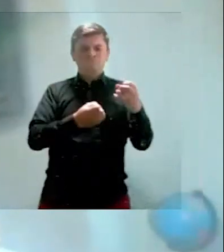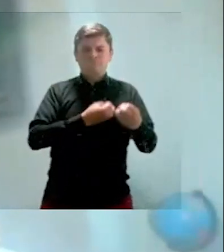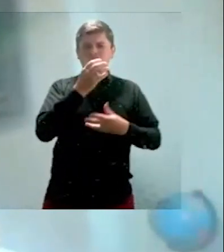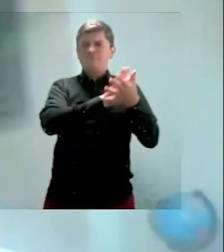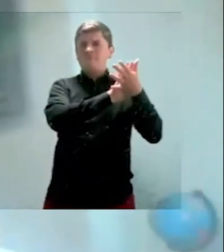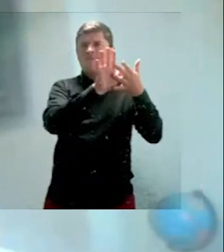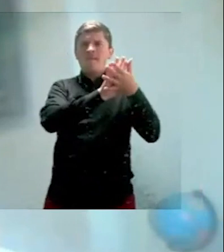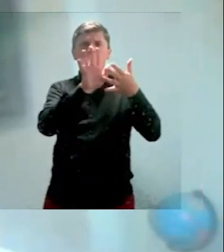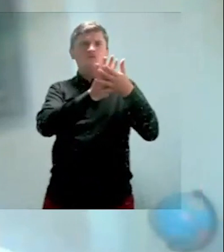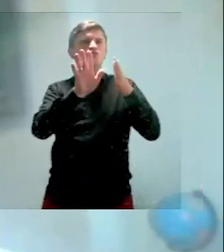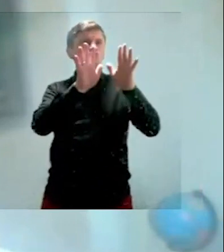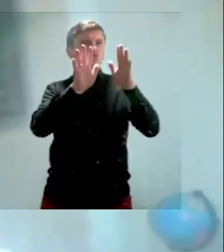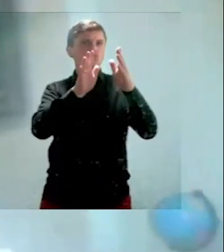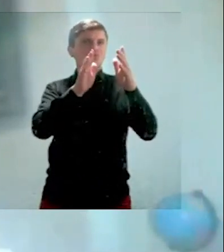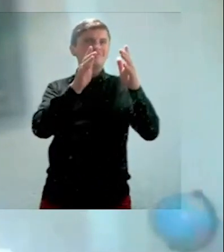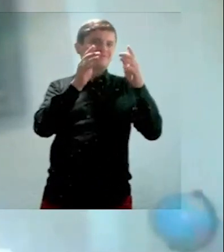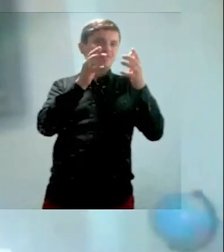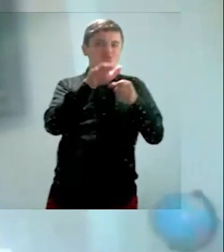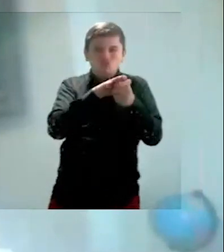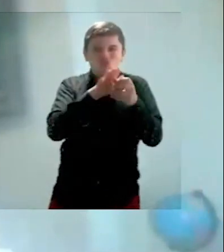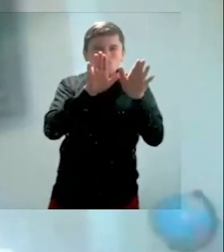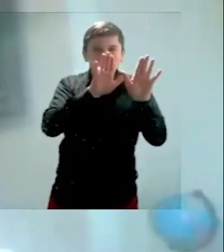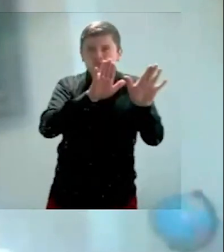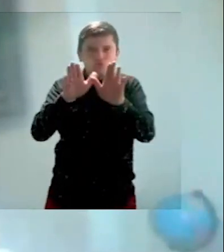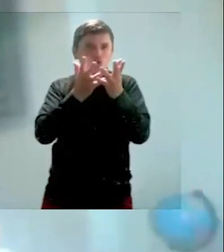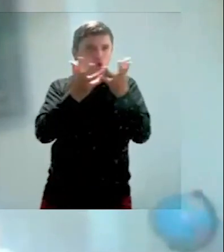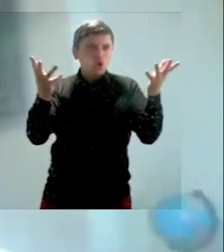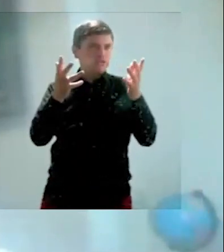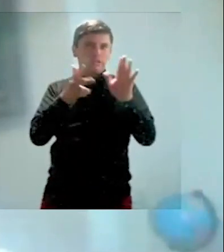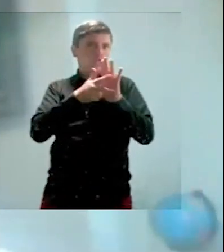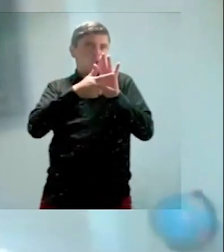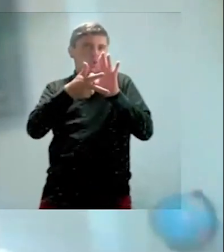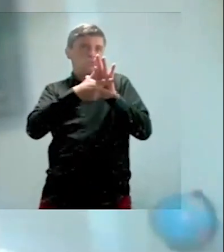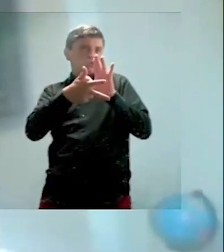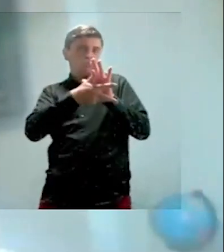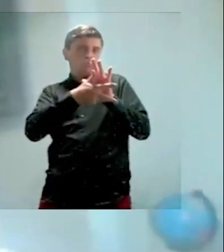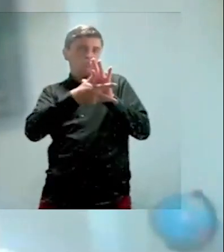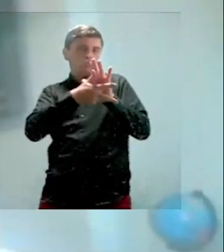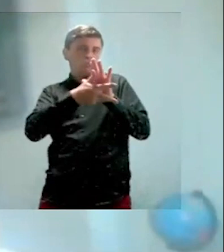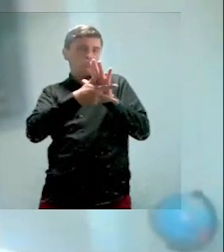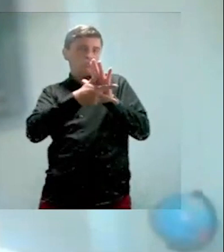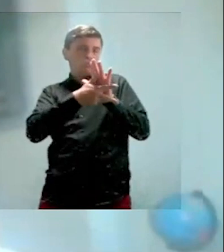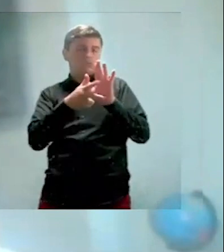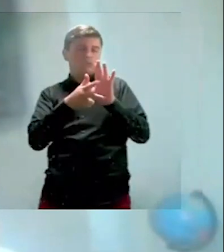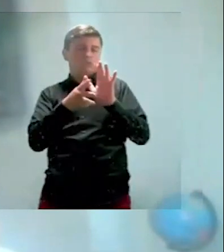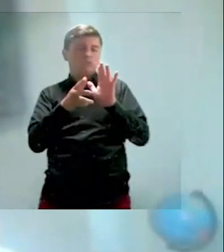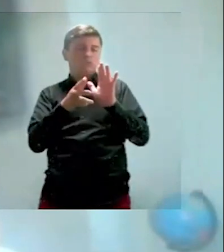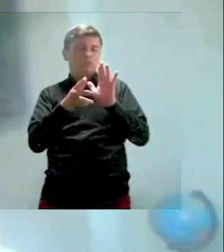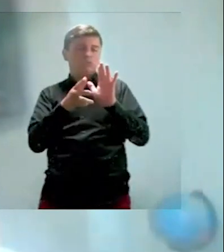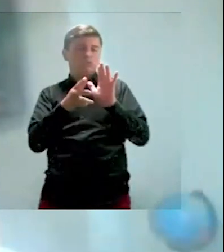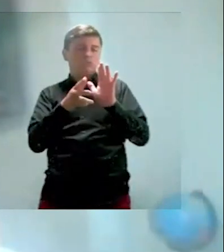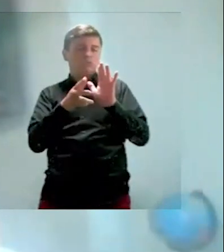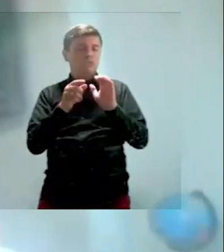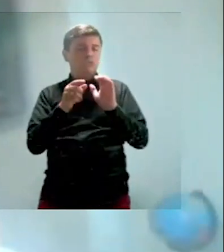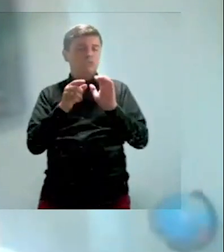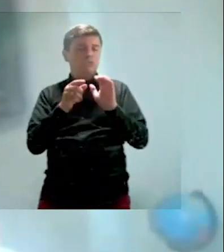resolver con decisiones más simplemente más complejas que las ordinarias, pero no